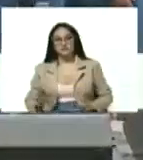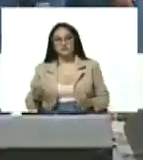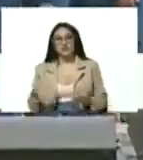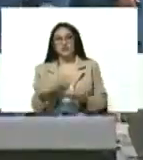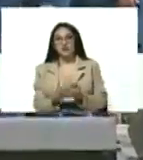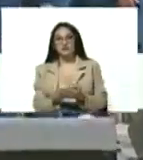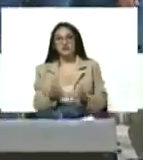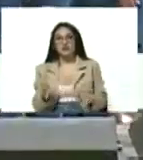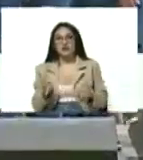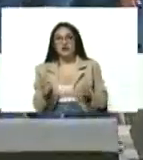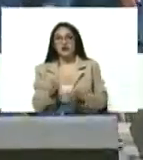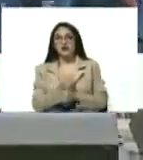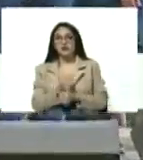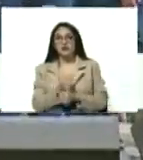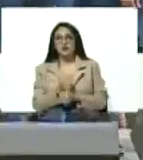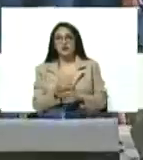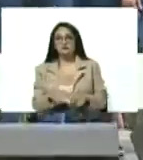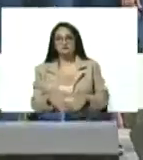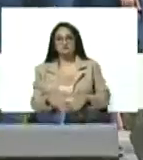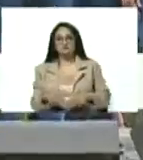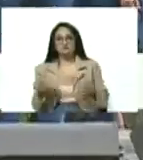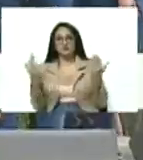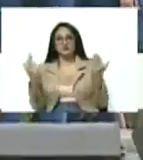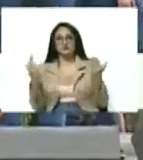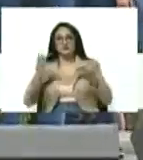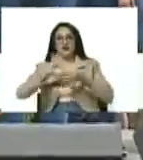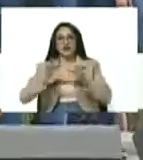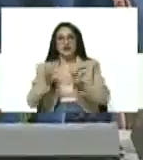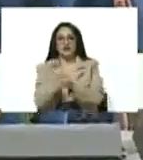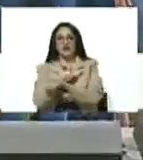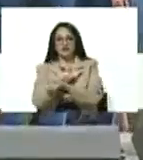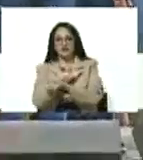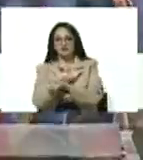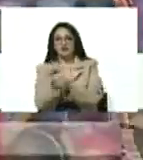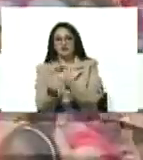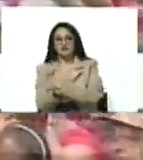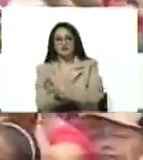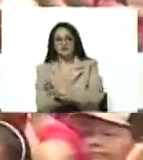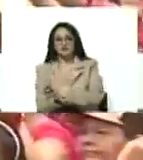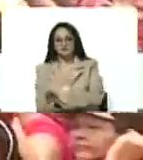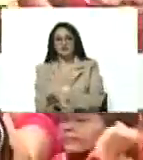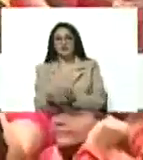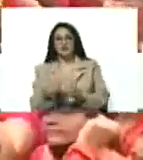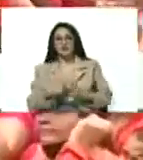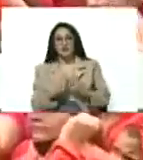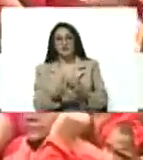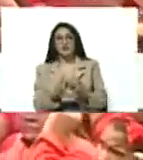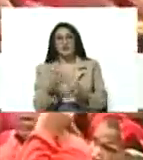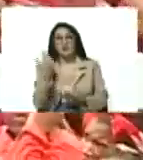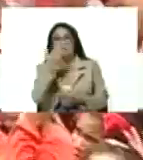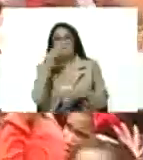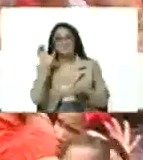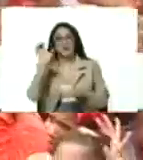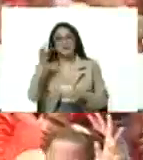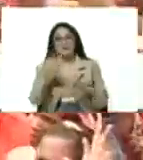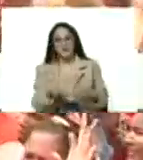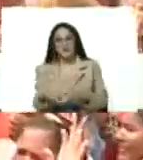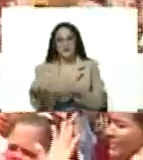hasta lograr romper las cadenas que por voluntad del imperialismo